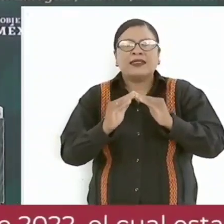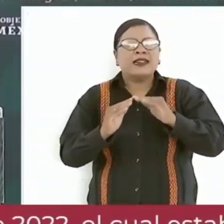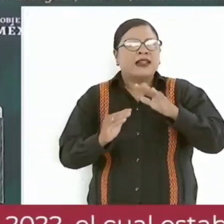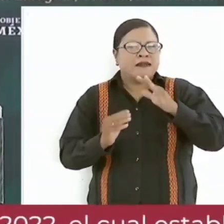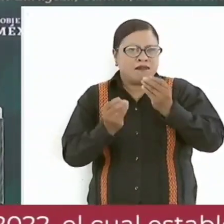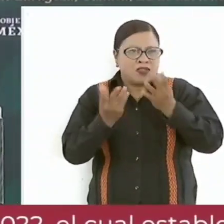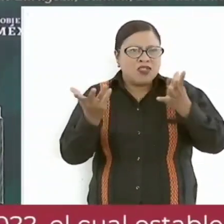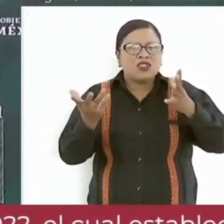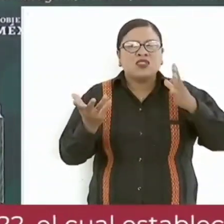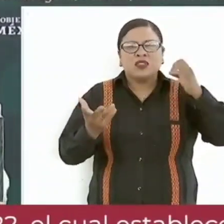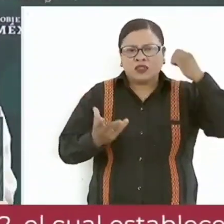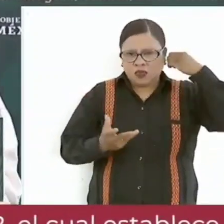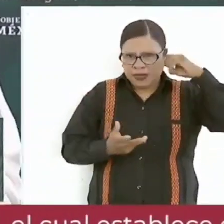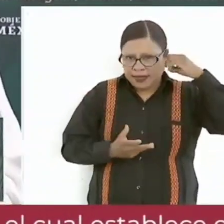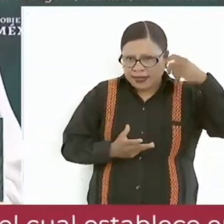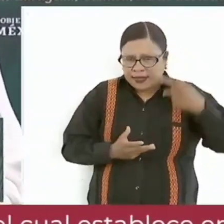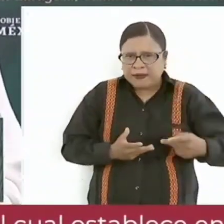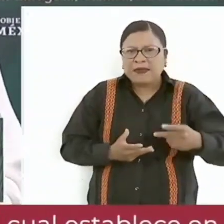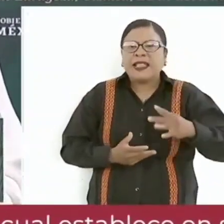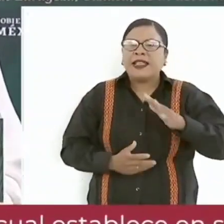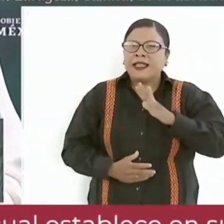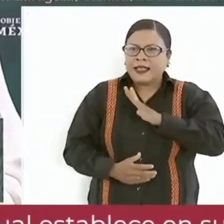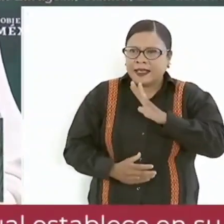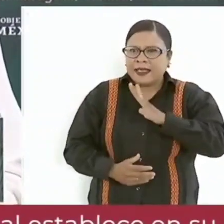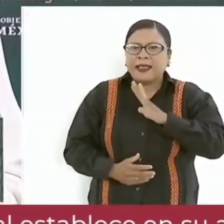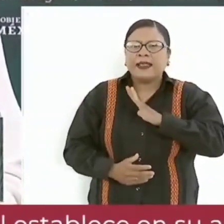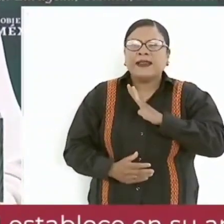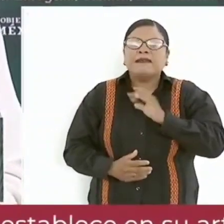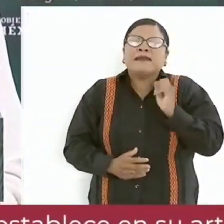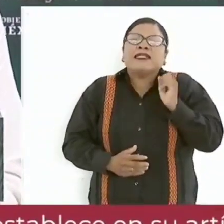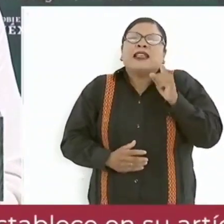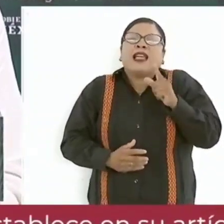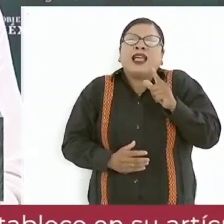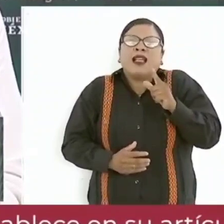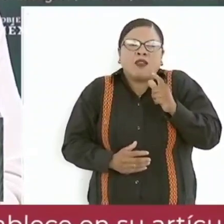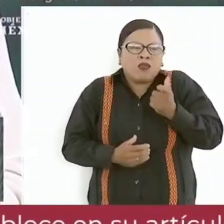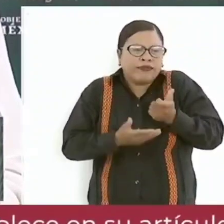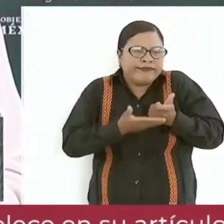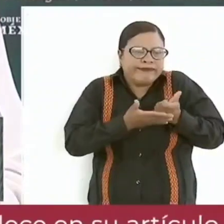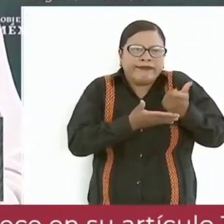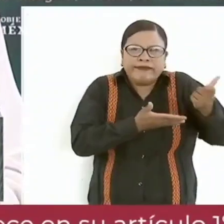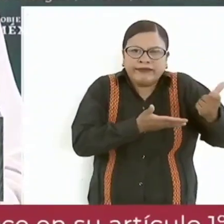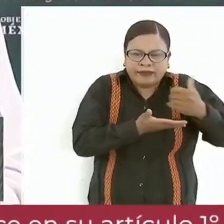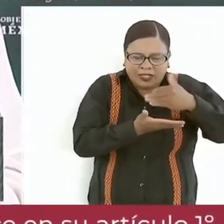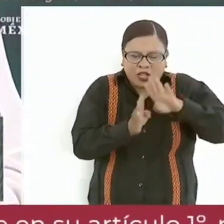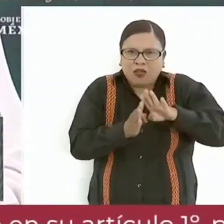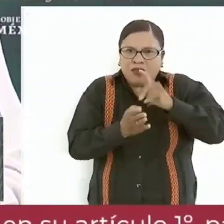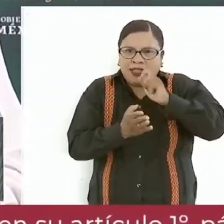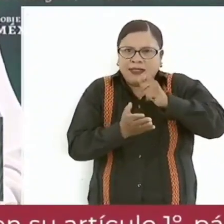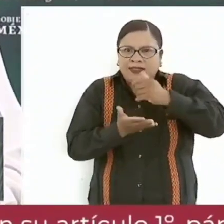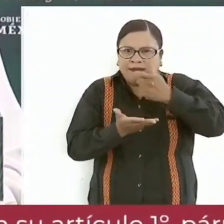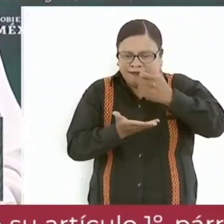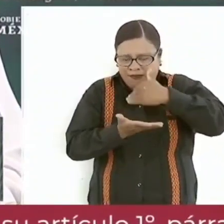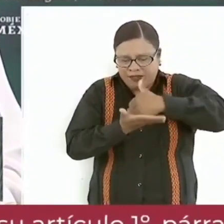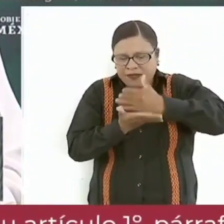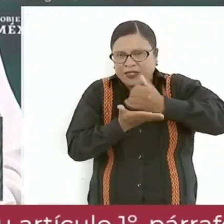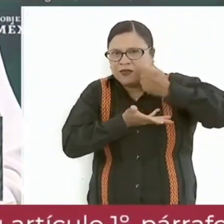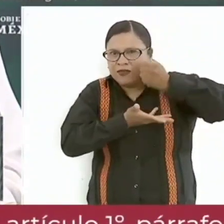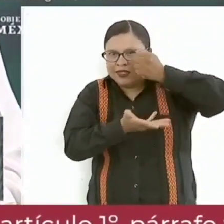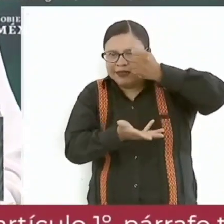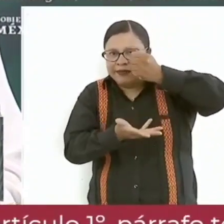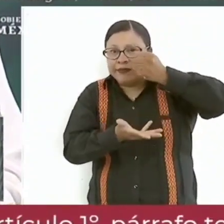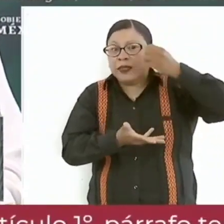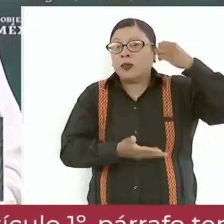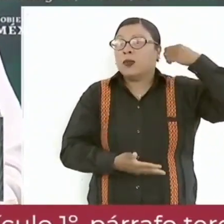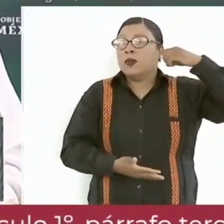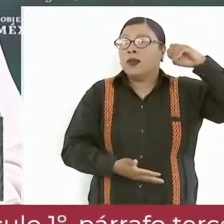oaxaqueños están recibiendo, cuando menos, una ayuda del presupuesto. En